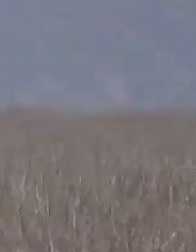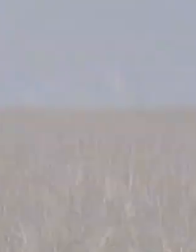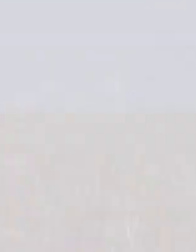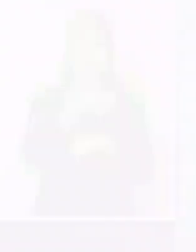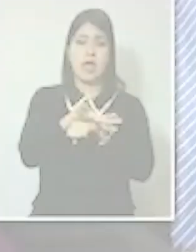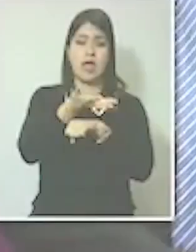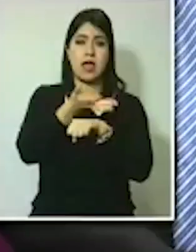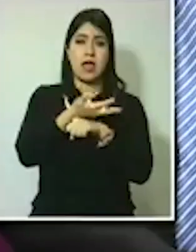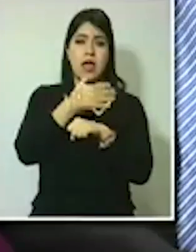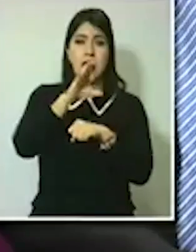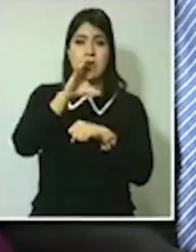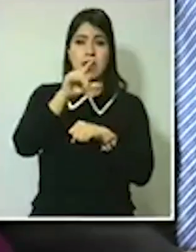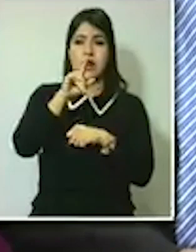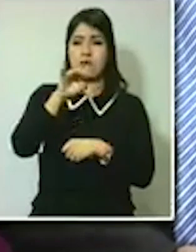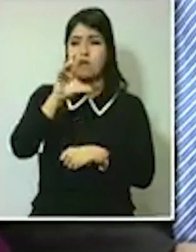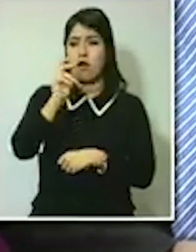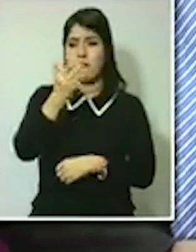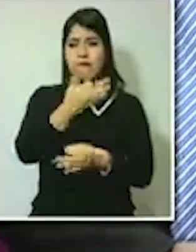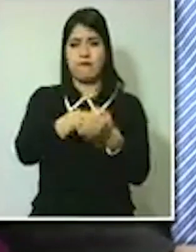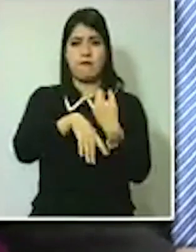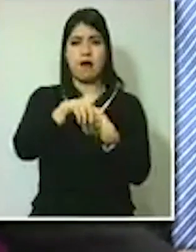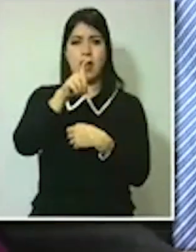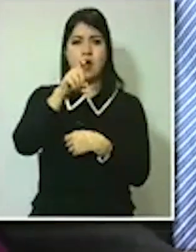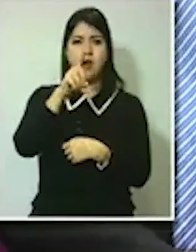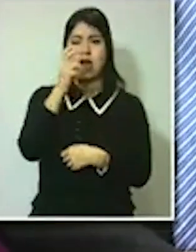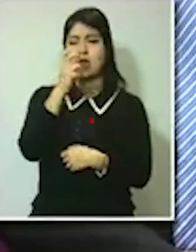sequía extrema. Es una situación